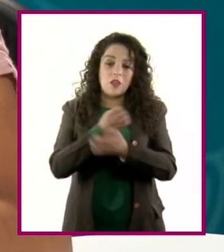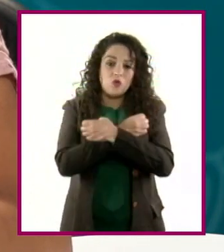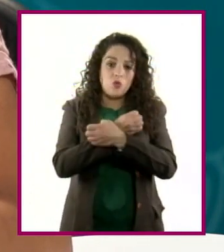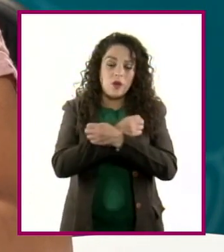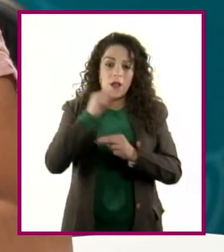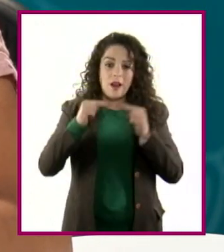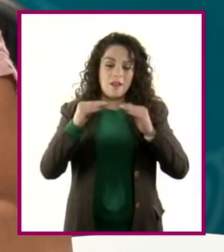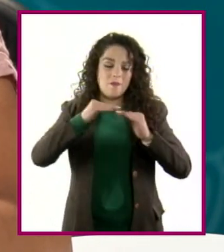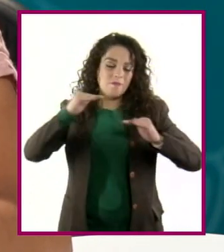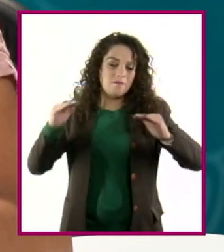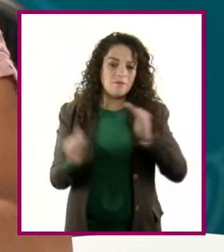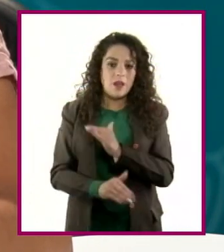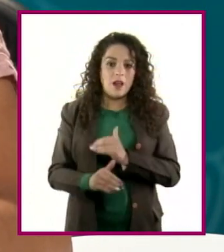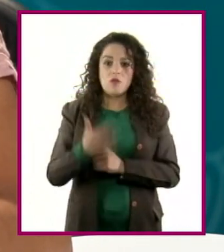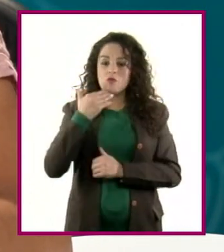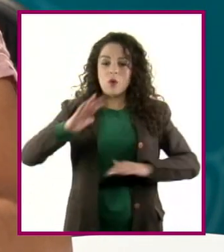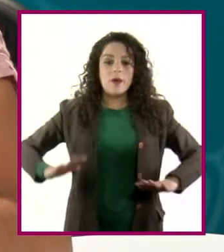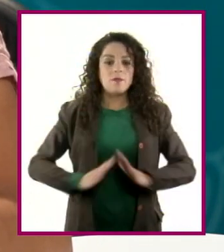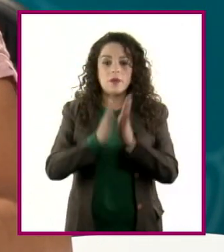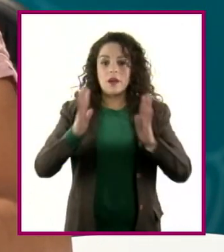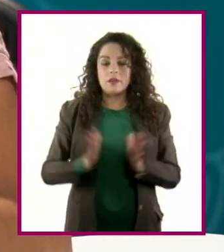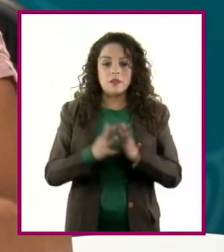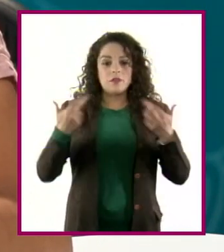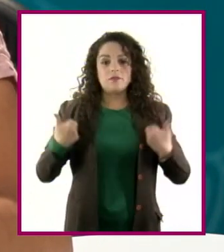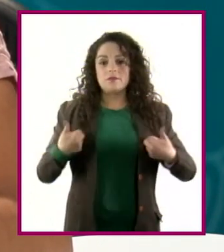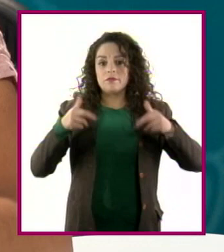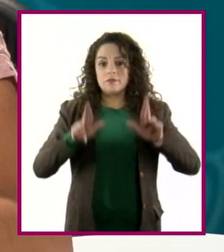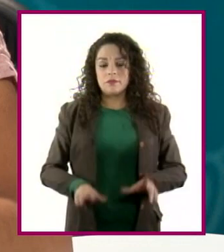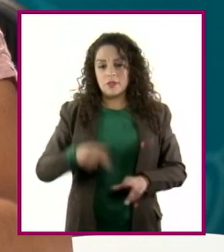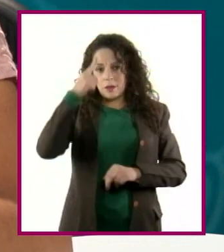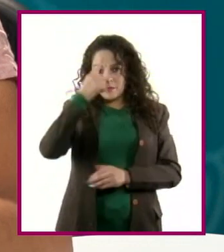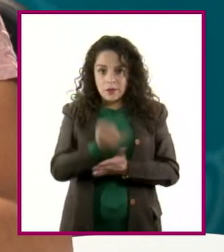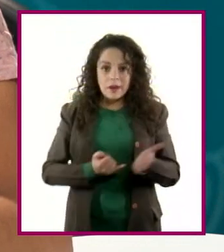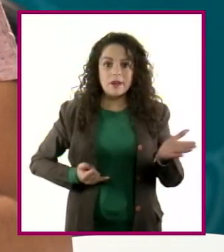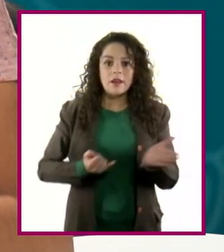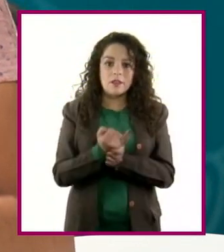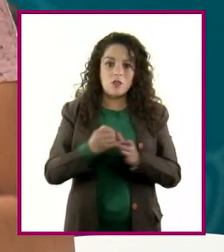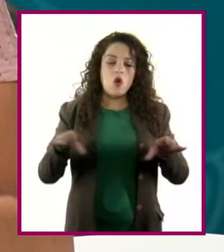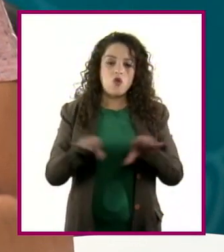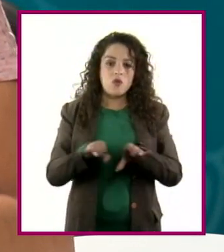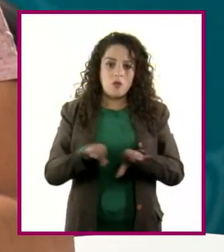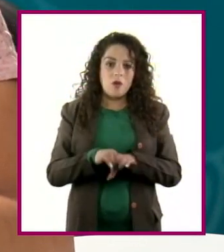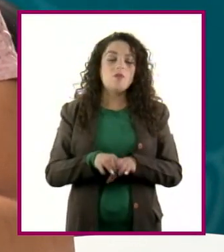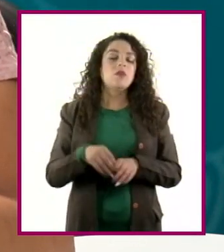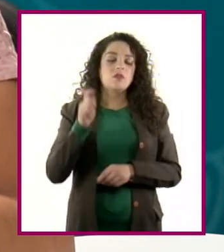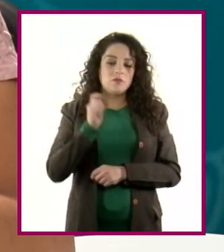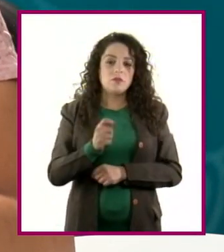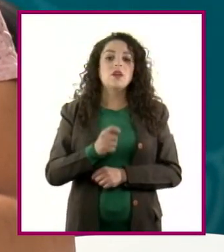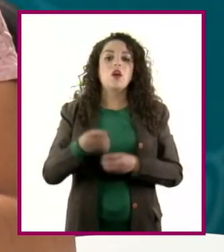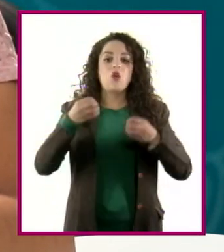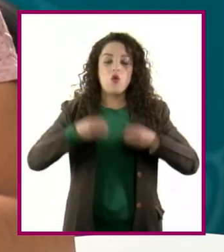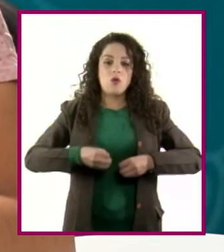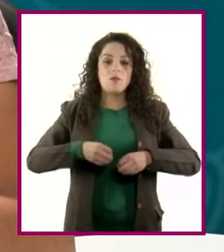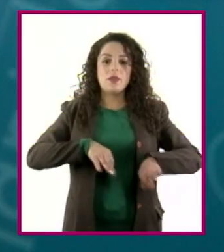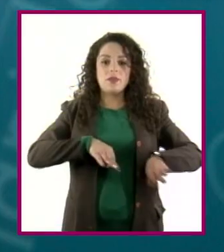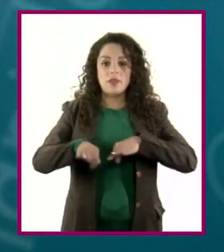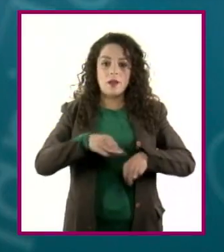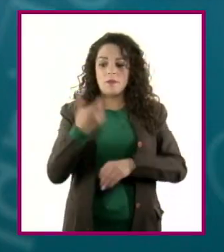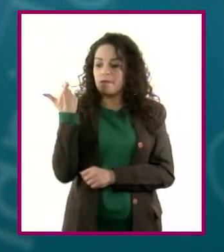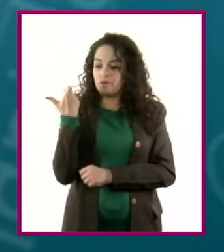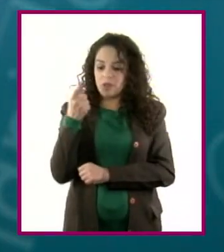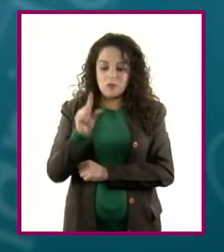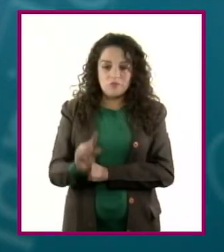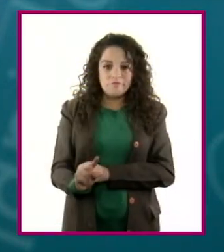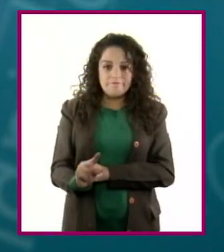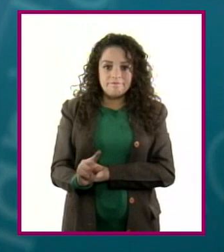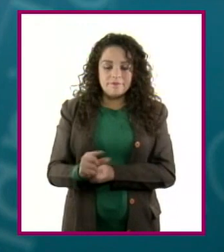menores tasas de participación y representación en los procesos de toma de decisiones y una mayor ocupación en empleos de baja remuneración.